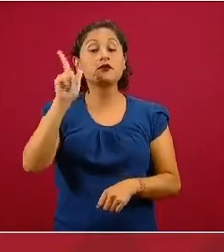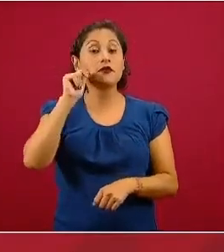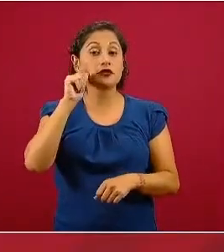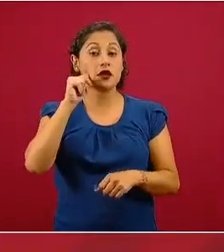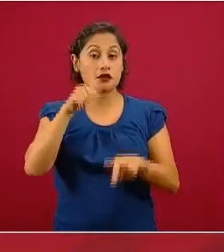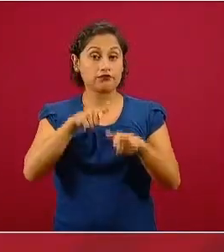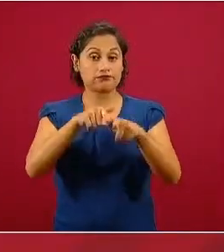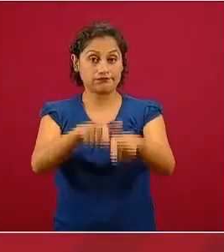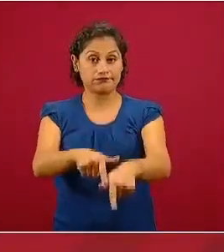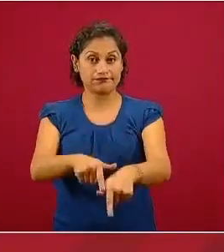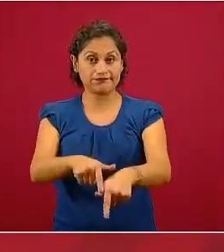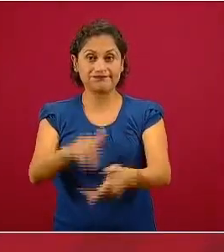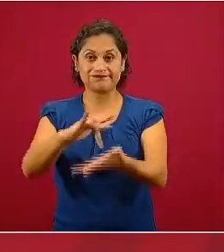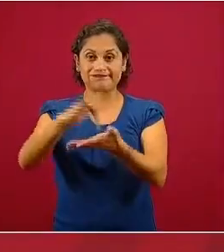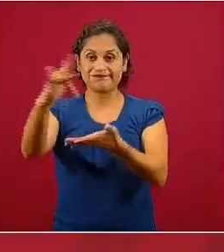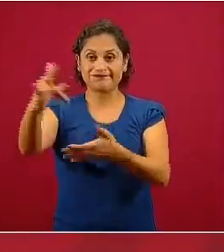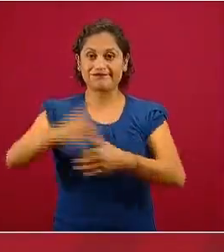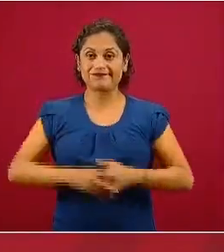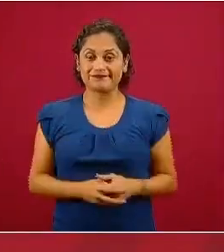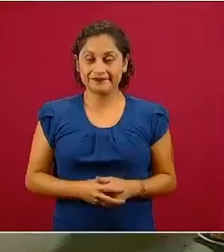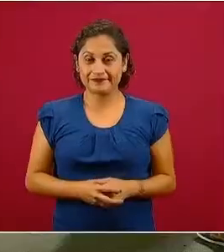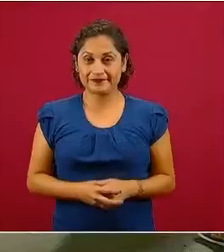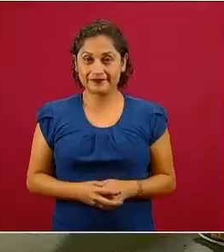continuamos. Muchas gracias.